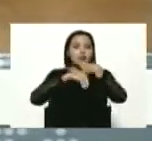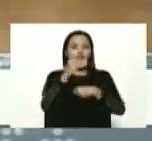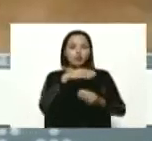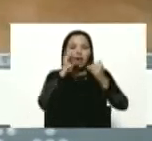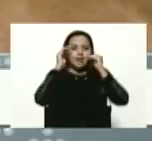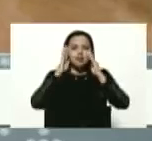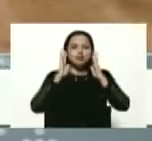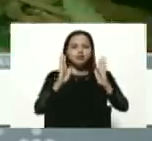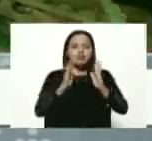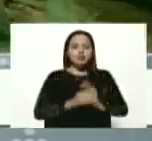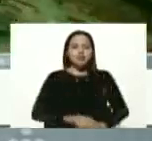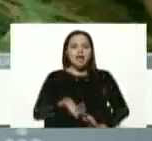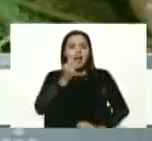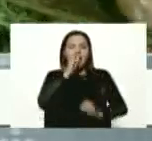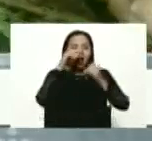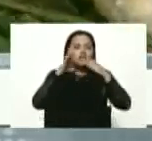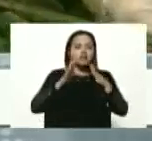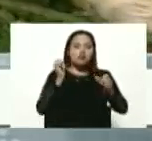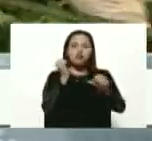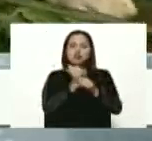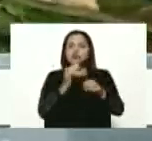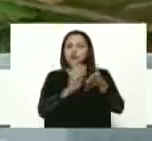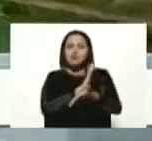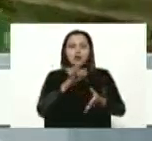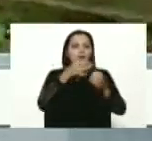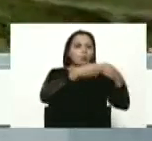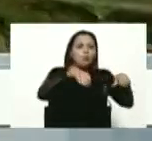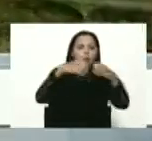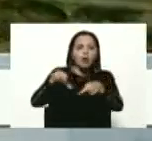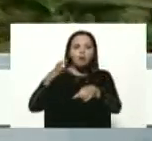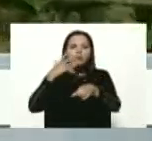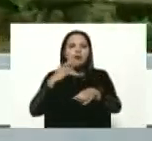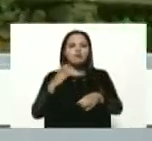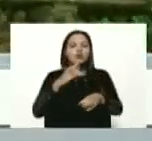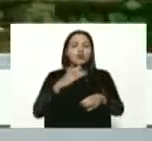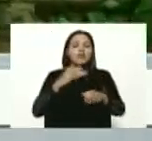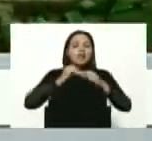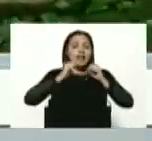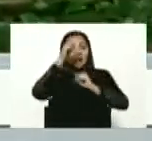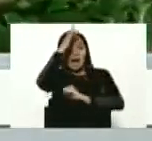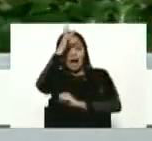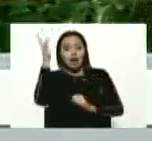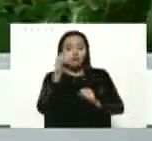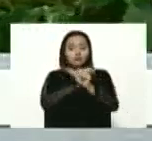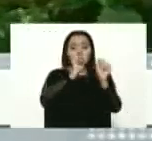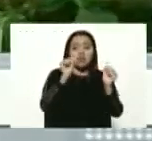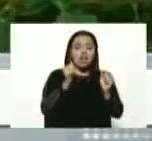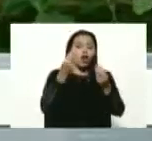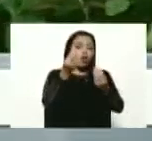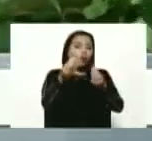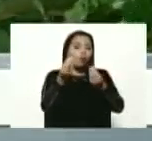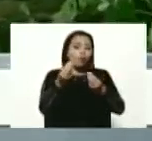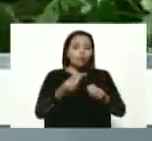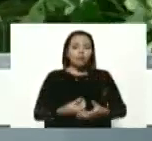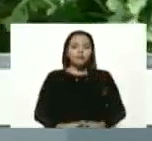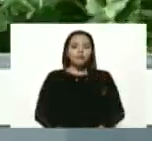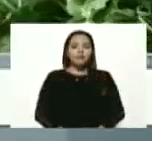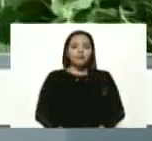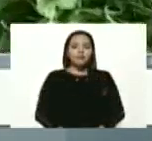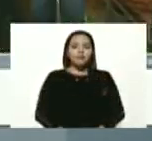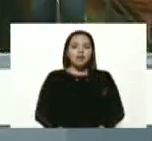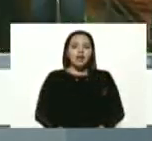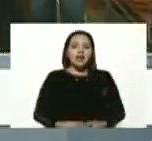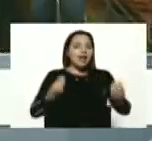atenderlo, está pendiente de la producción, de los huevitos, del canto del gallo, está pendiente de otras cosas. Mira, la vida